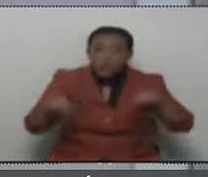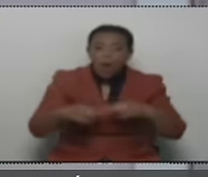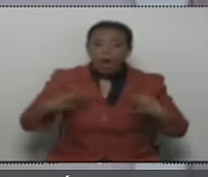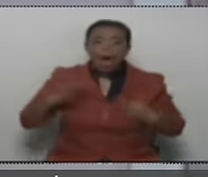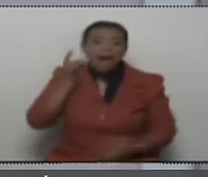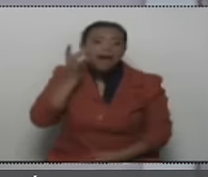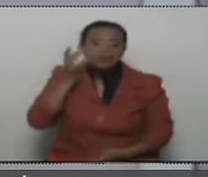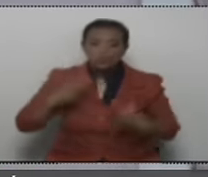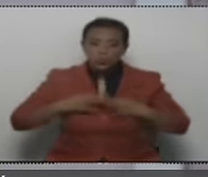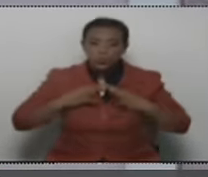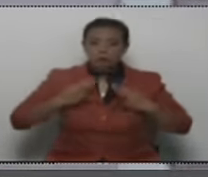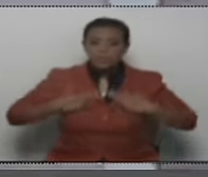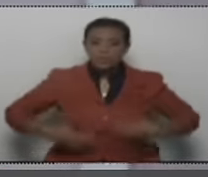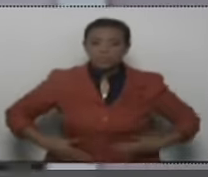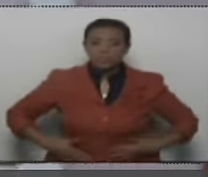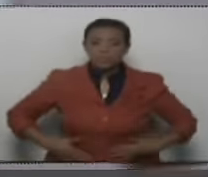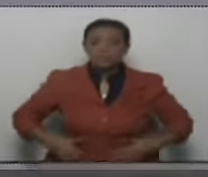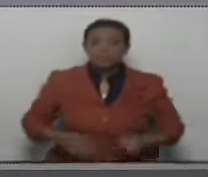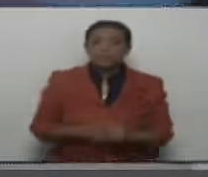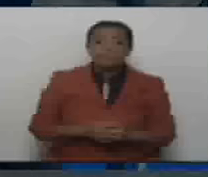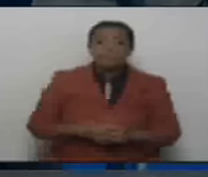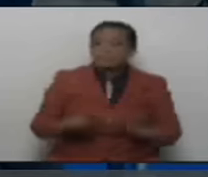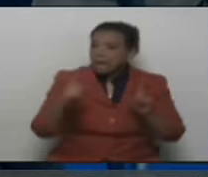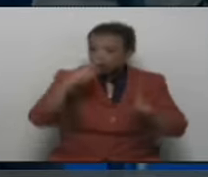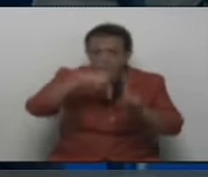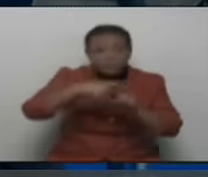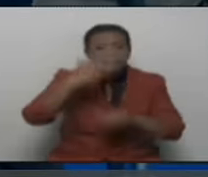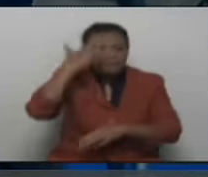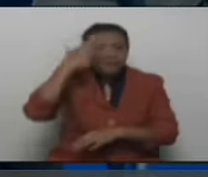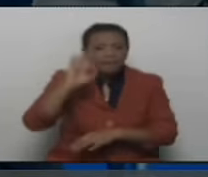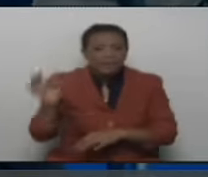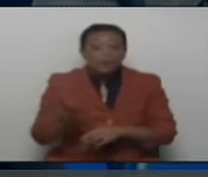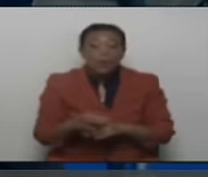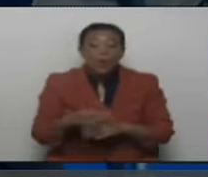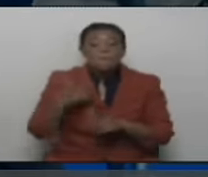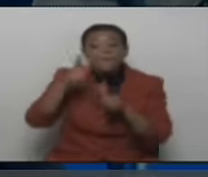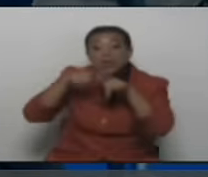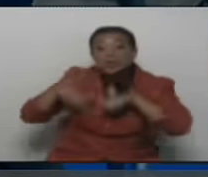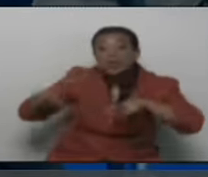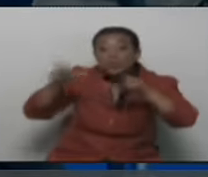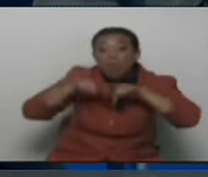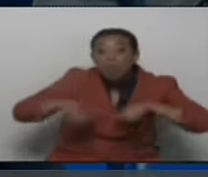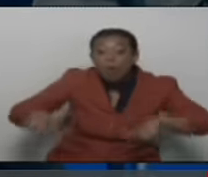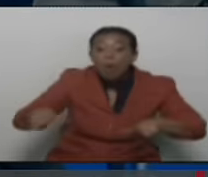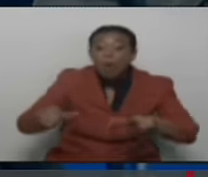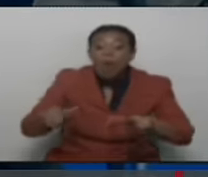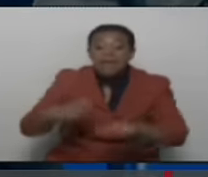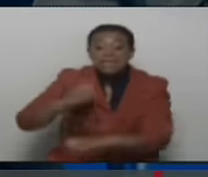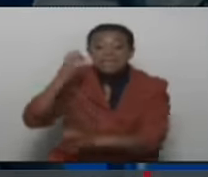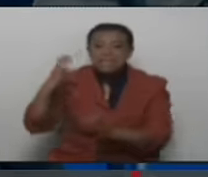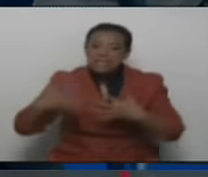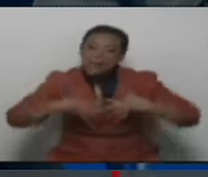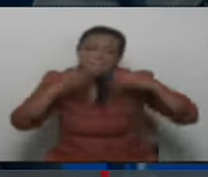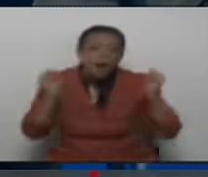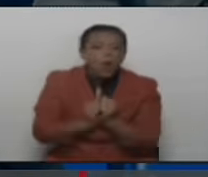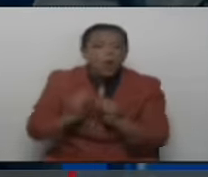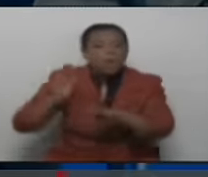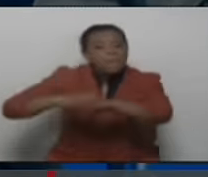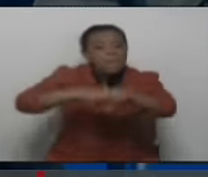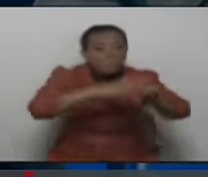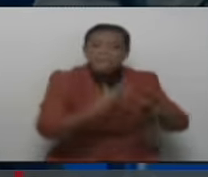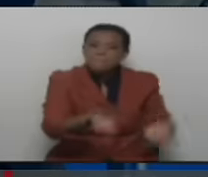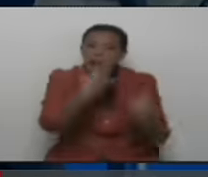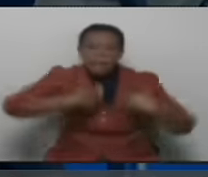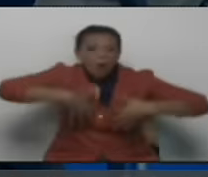por el gobierno de los Estados Unidos. Lo tenemos identificado. Porque todos estos sectores que llaman a la violencia, a la